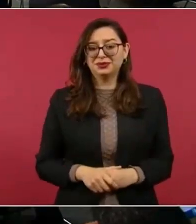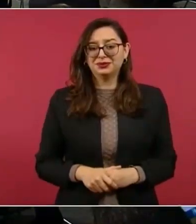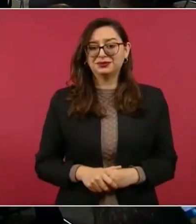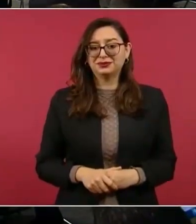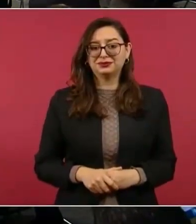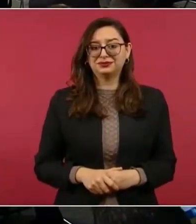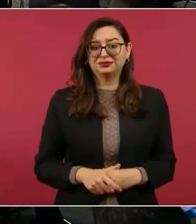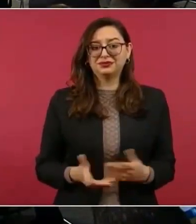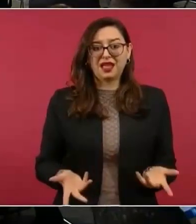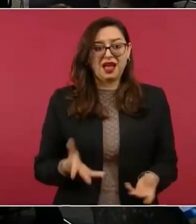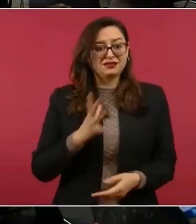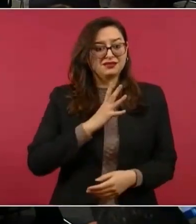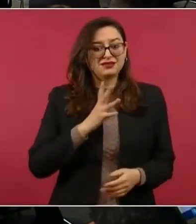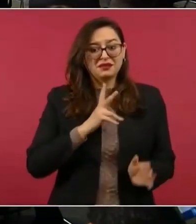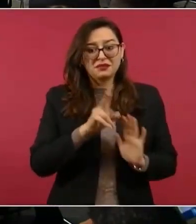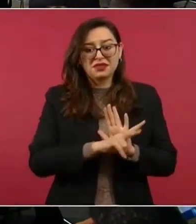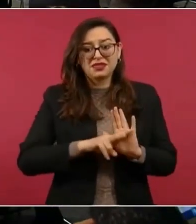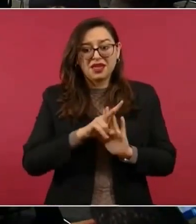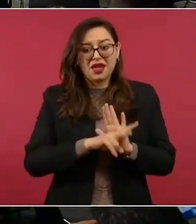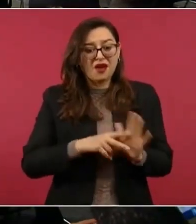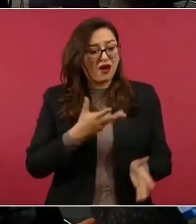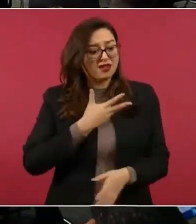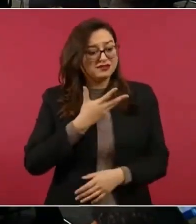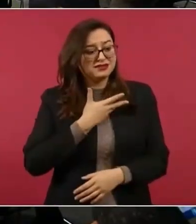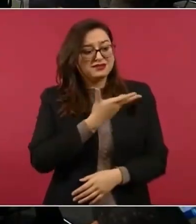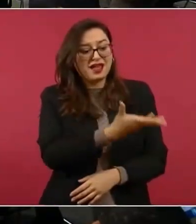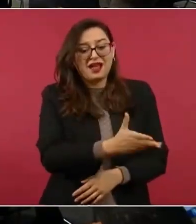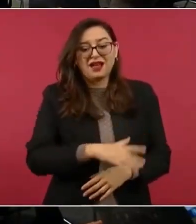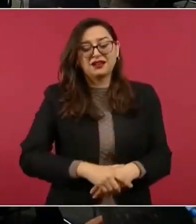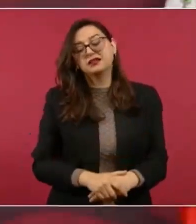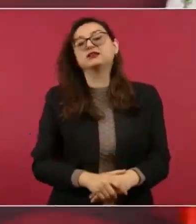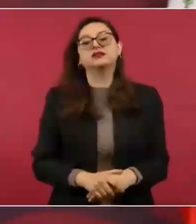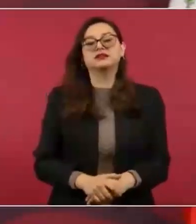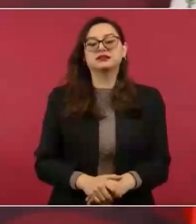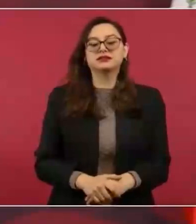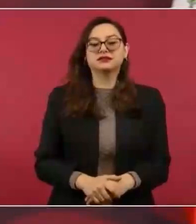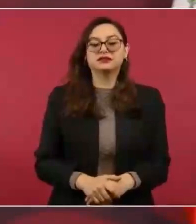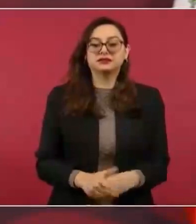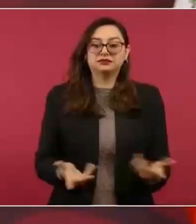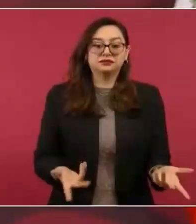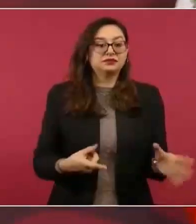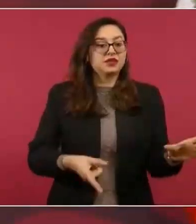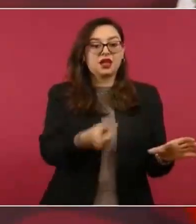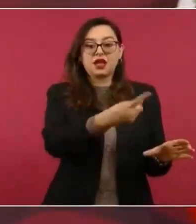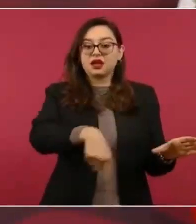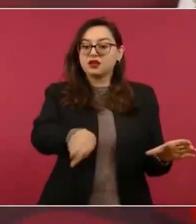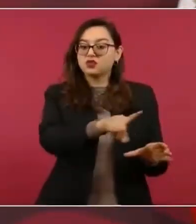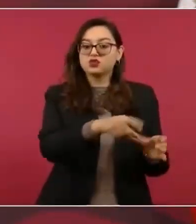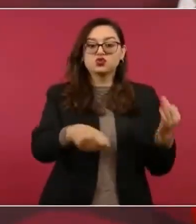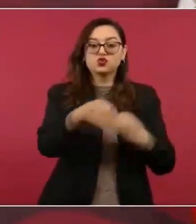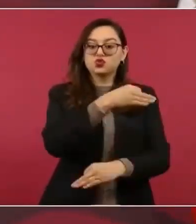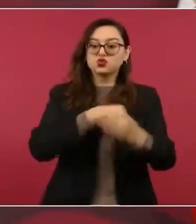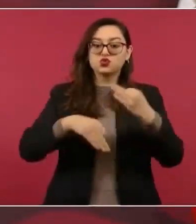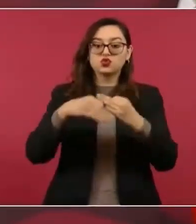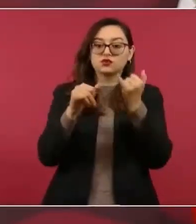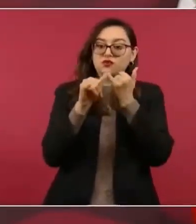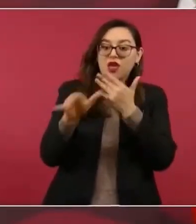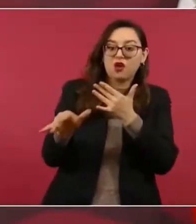Están los testimonios sobre el fraude y son los mismos que están